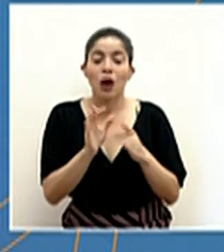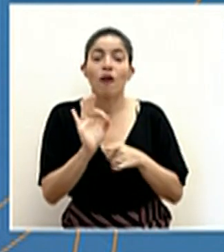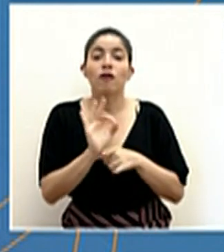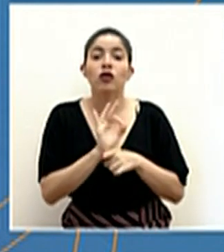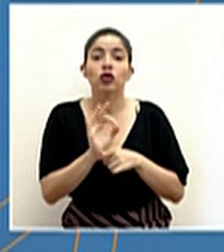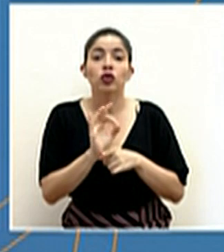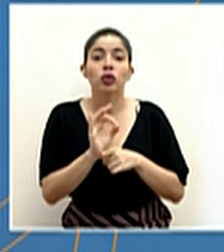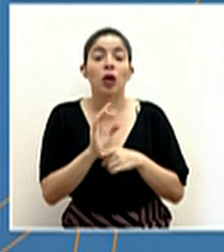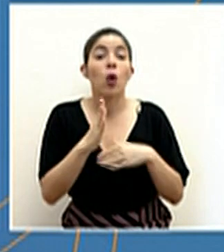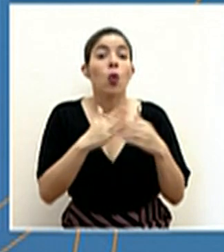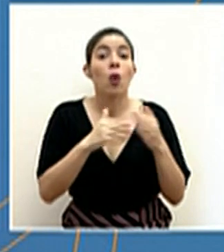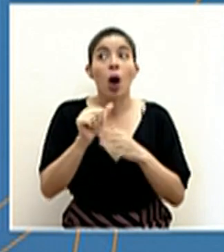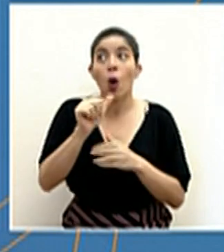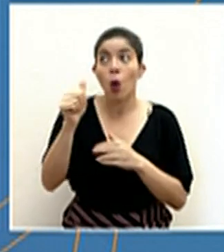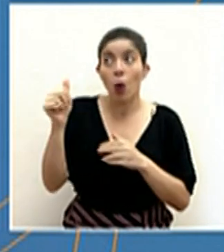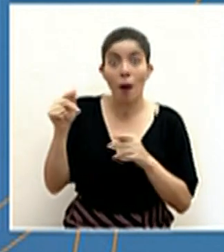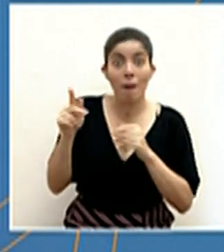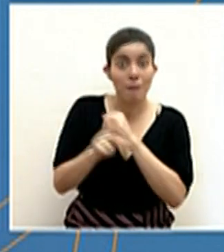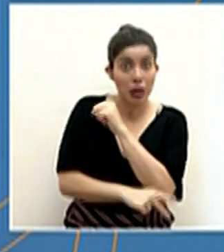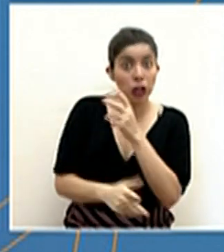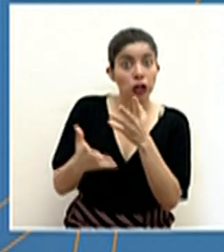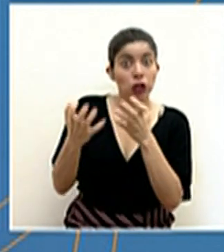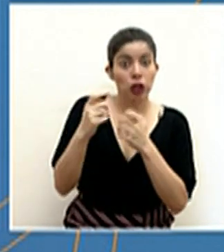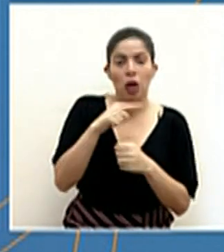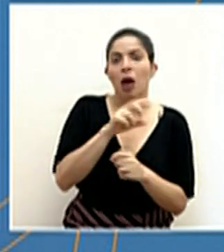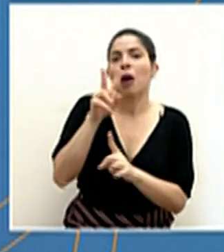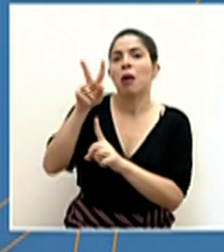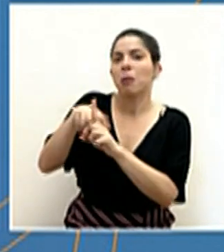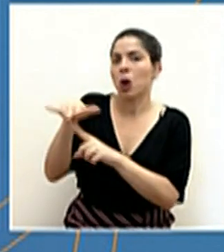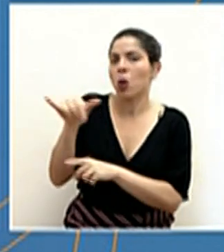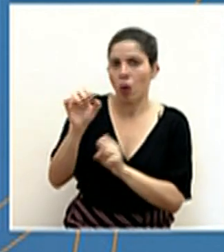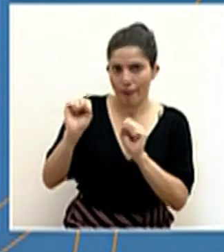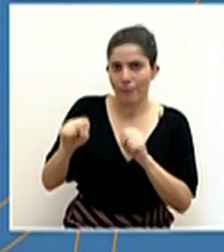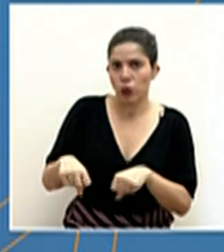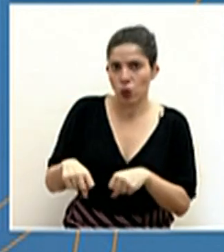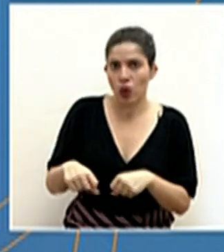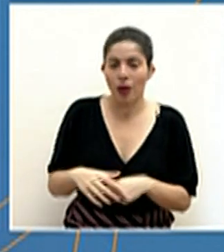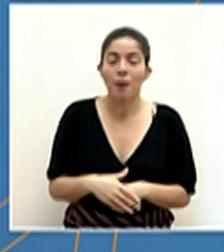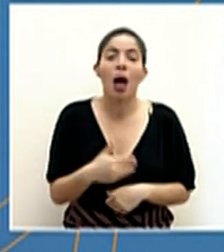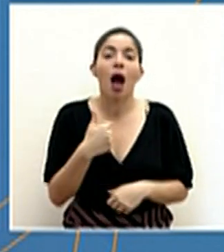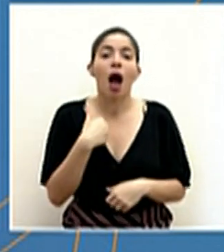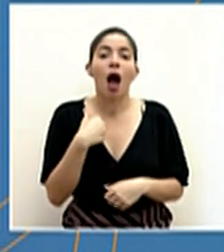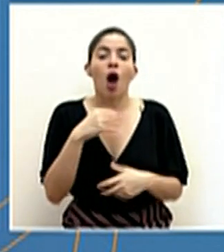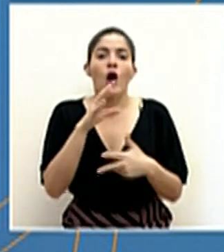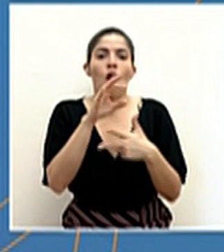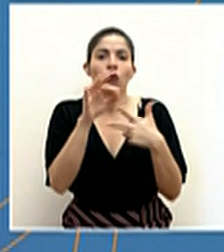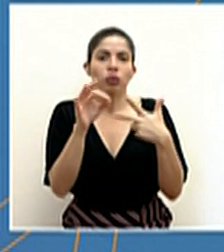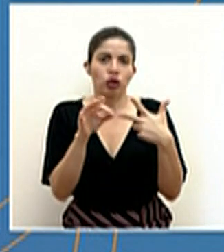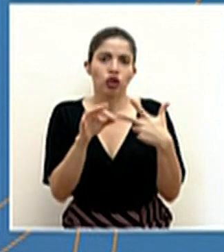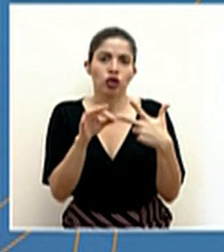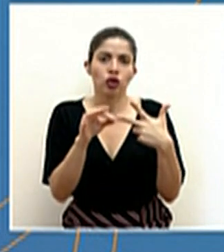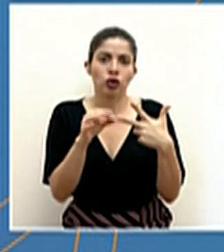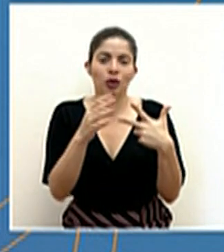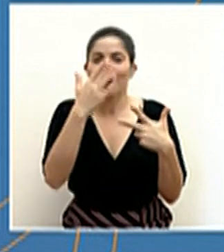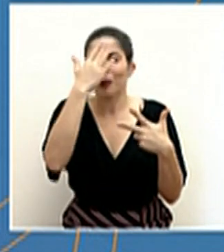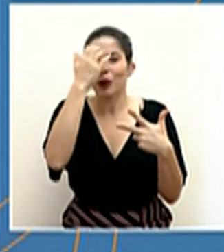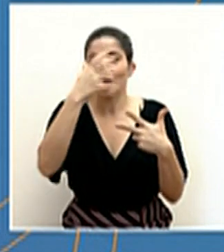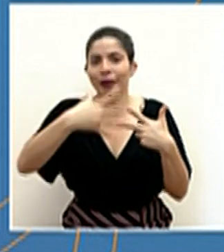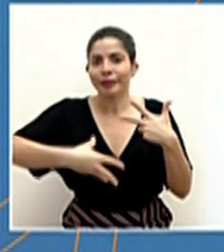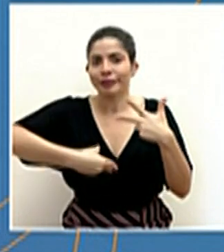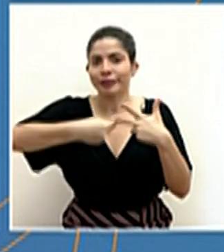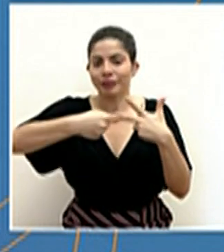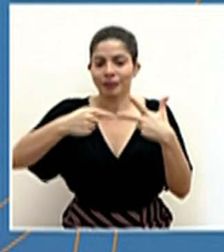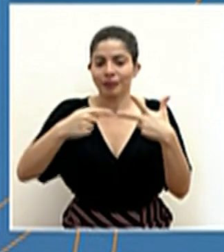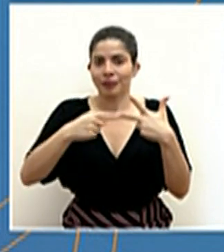para cualquier otro país que se sume. Hay tres opciones porque se agregan la opción